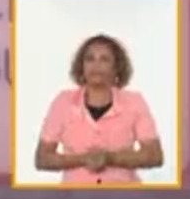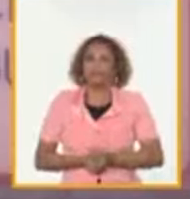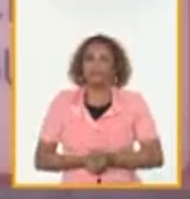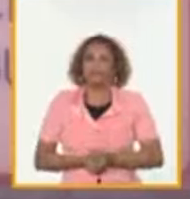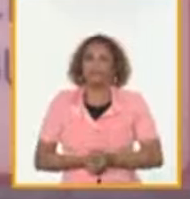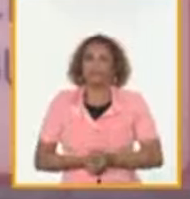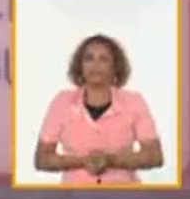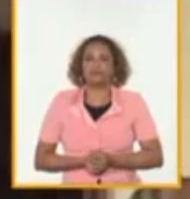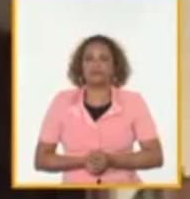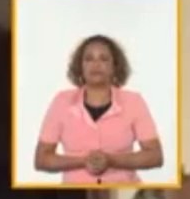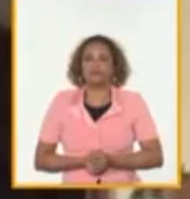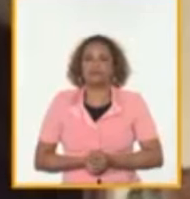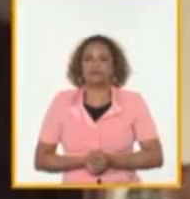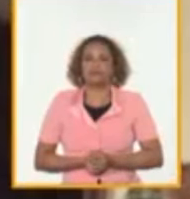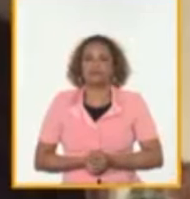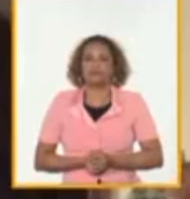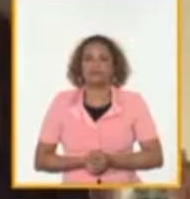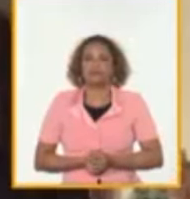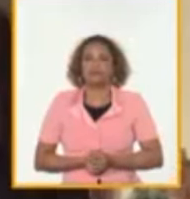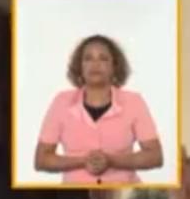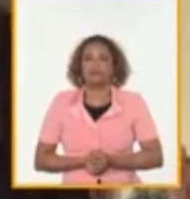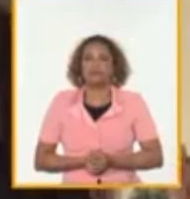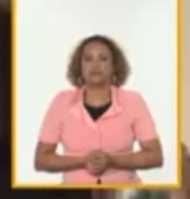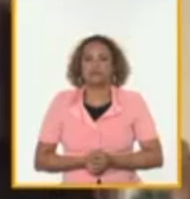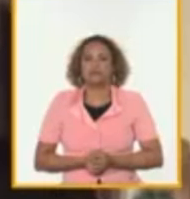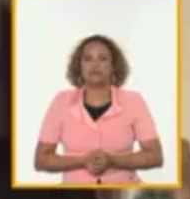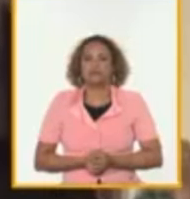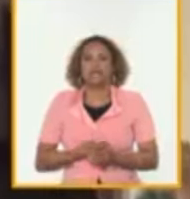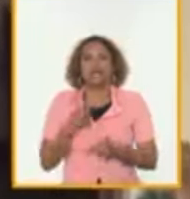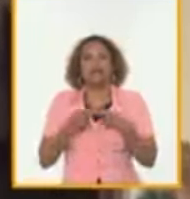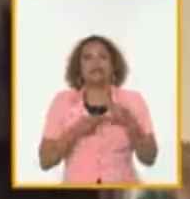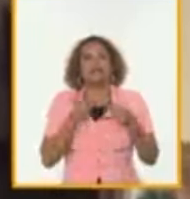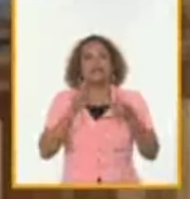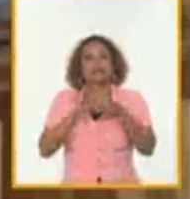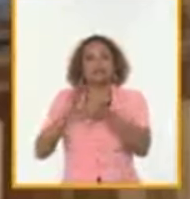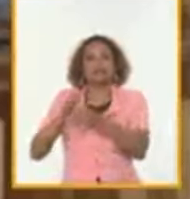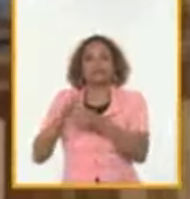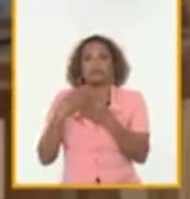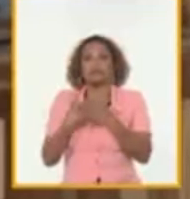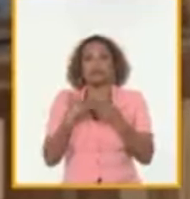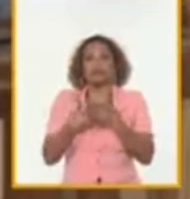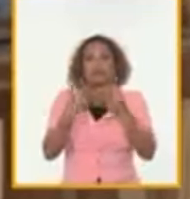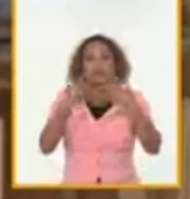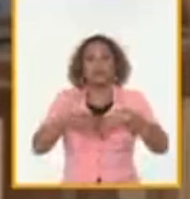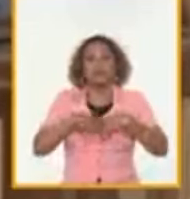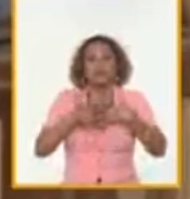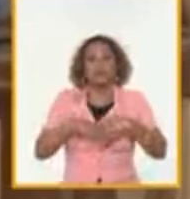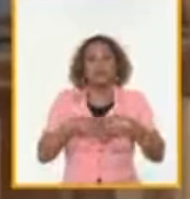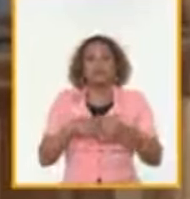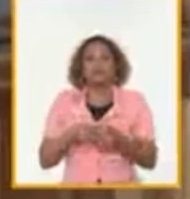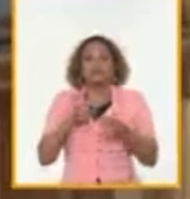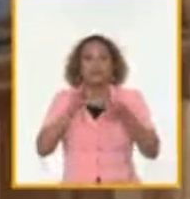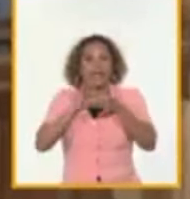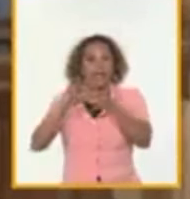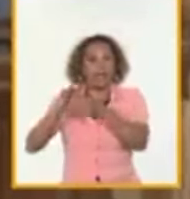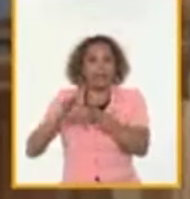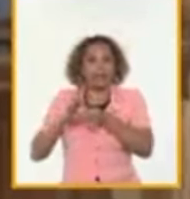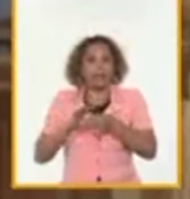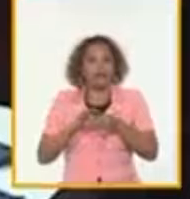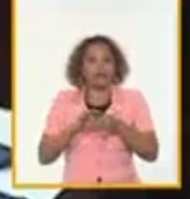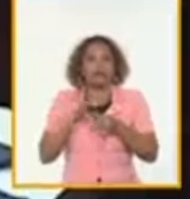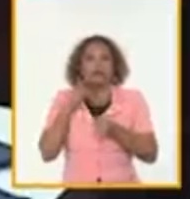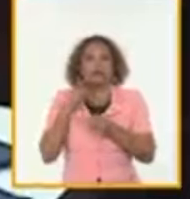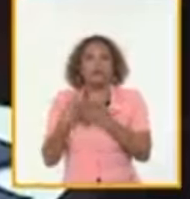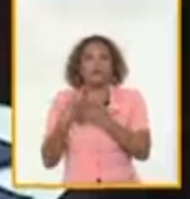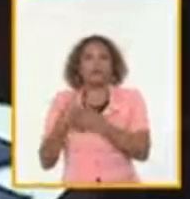esto se está haciendo muchísimo estamos haciendo encadenamientos productivos con el sector eso encadenamientos productivos con el sector no